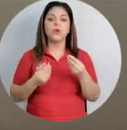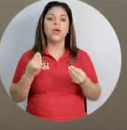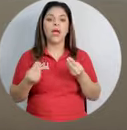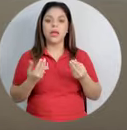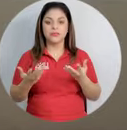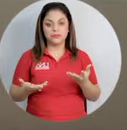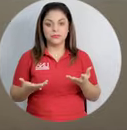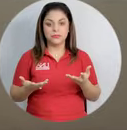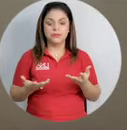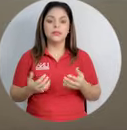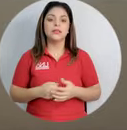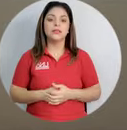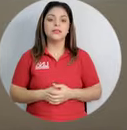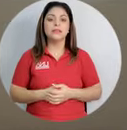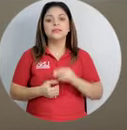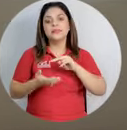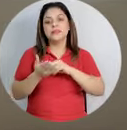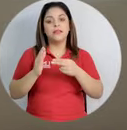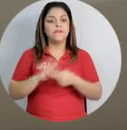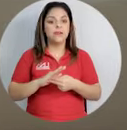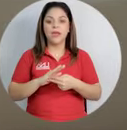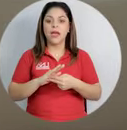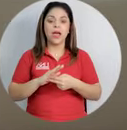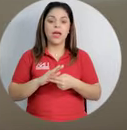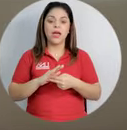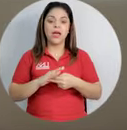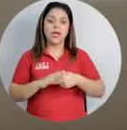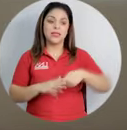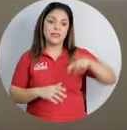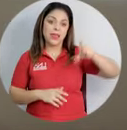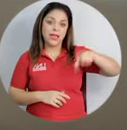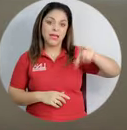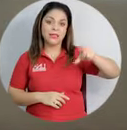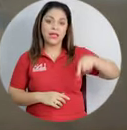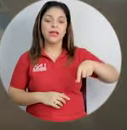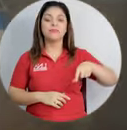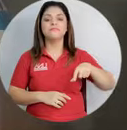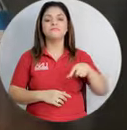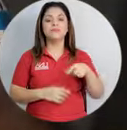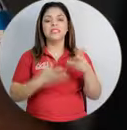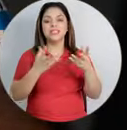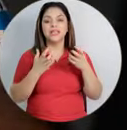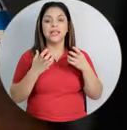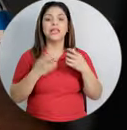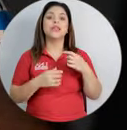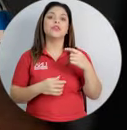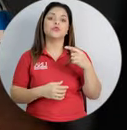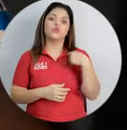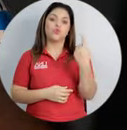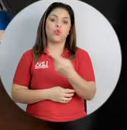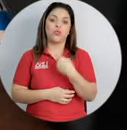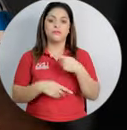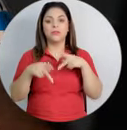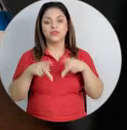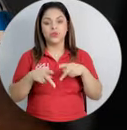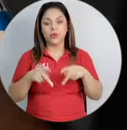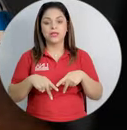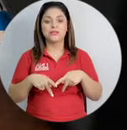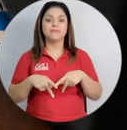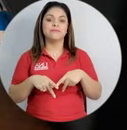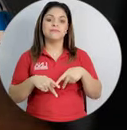que está apostando a tener los emisores de tarjeta, lo que están haciendo es apostando a tener